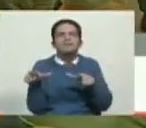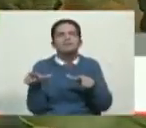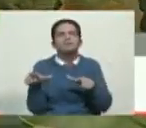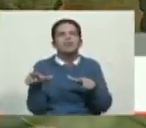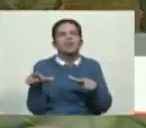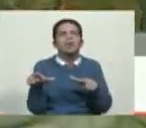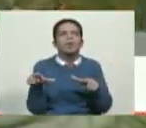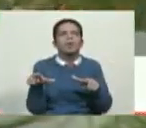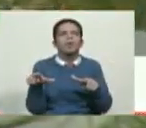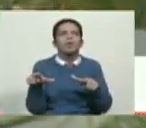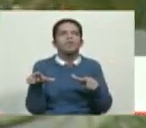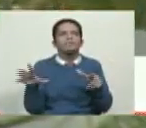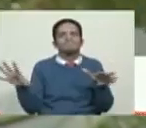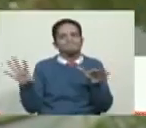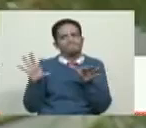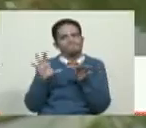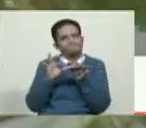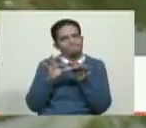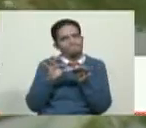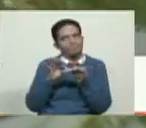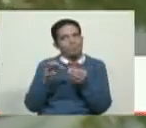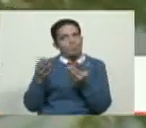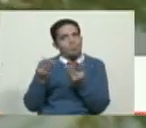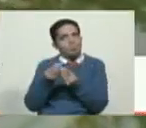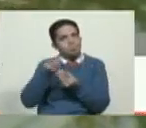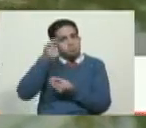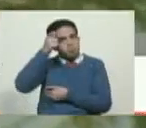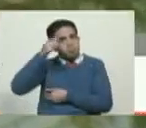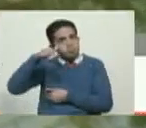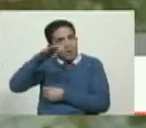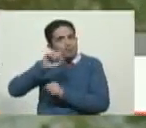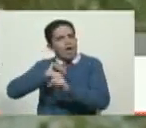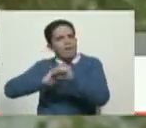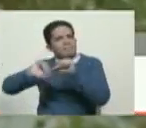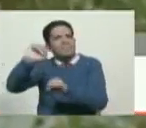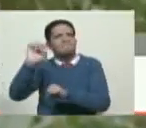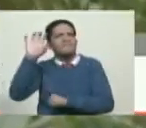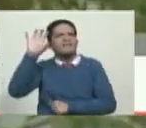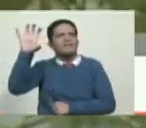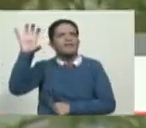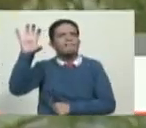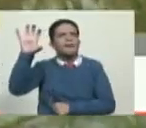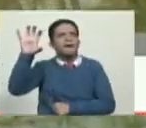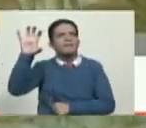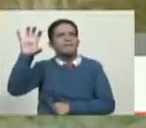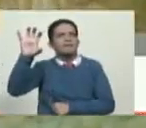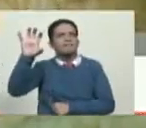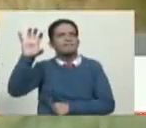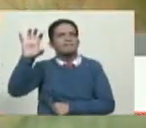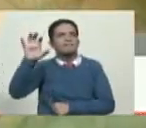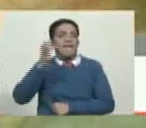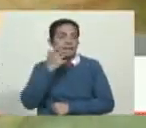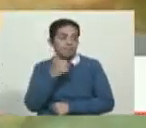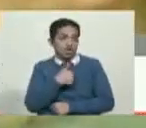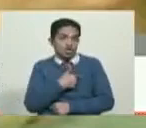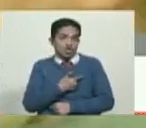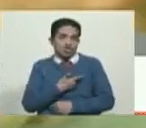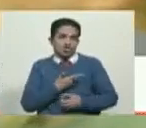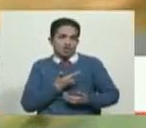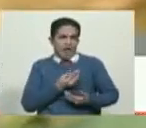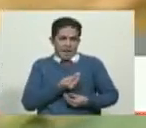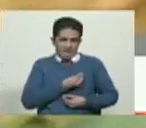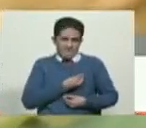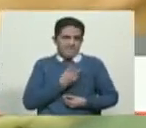perfecta unión cívico-militar para defender la patria hasta con la propia vida. Y por